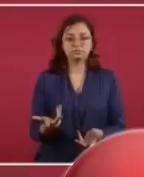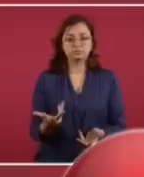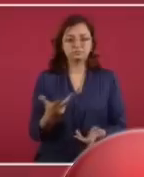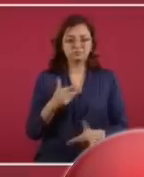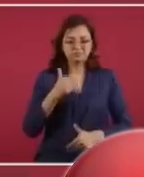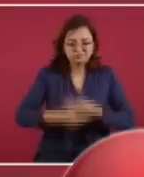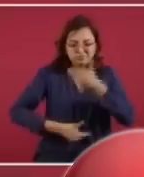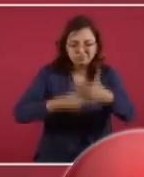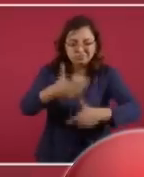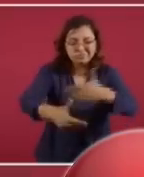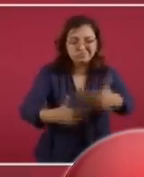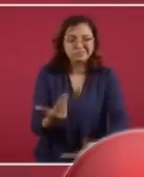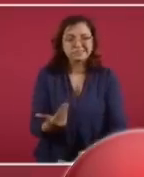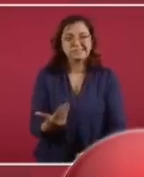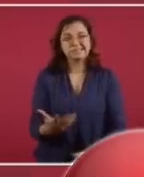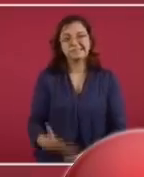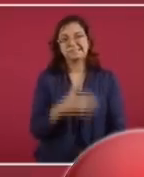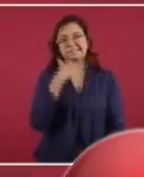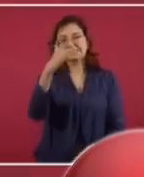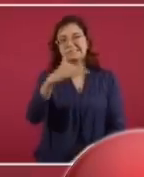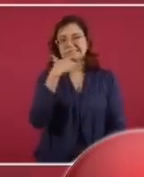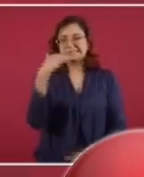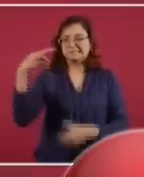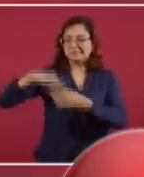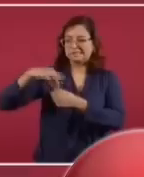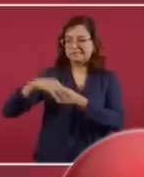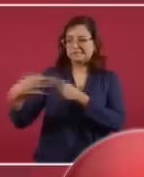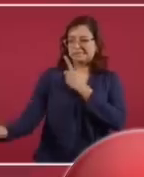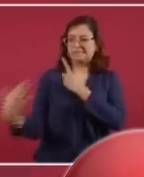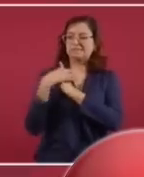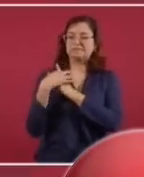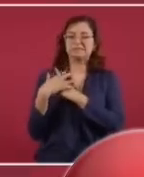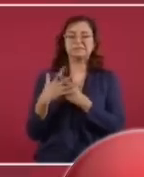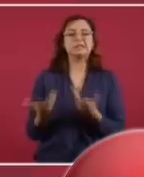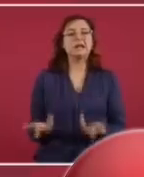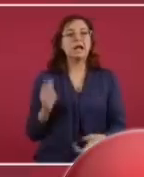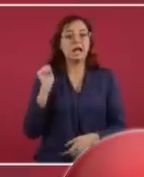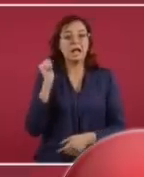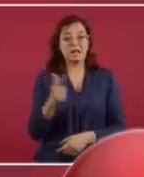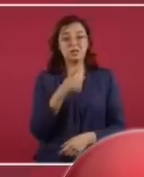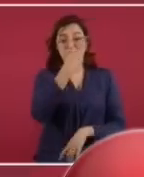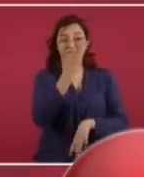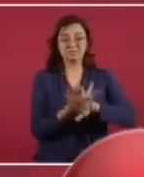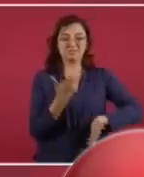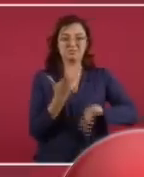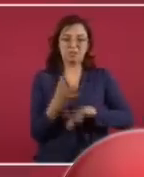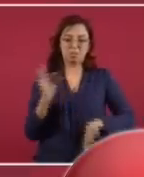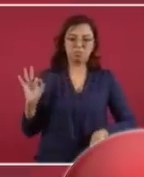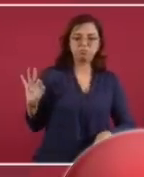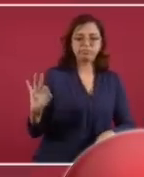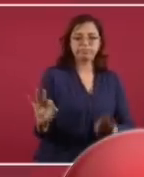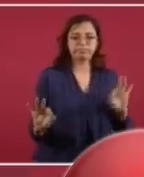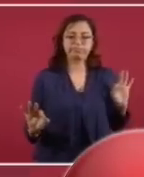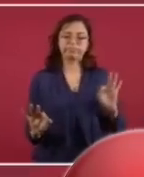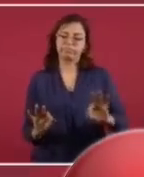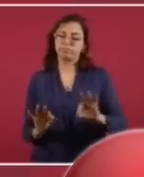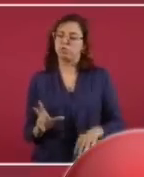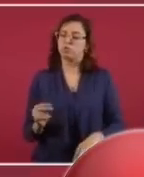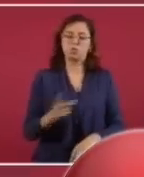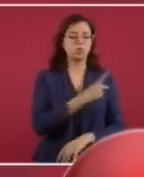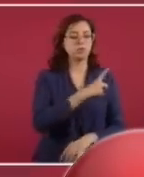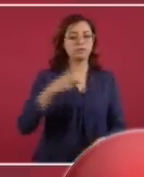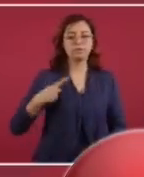contamine del asunto político electoral. Y hago este llamado de manera muy